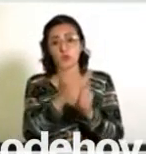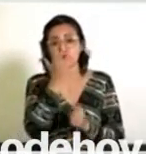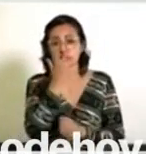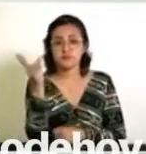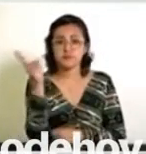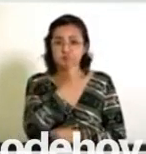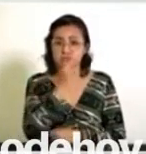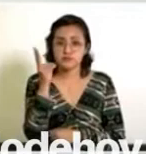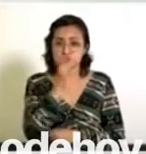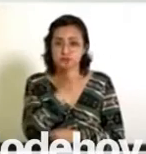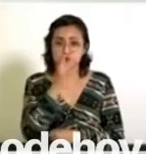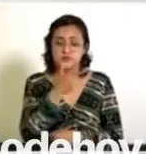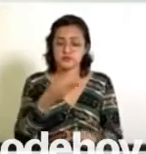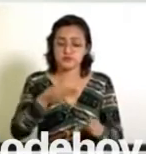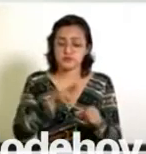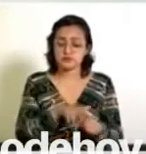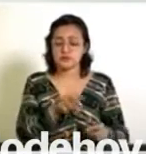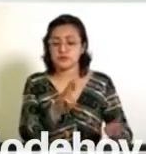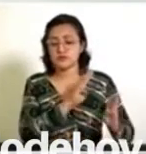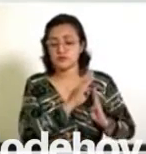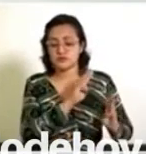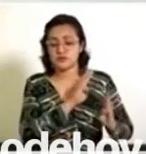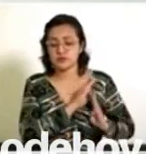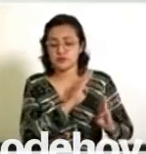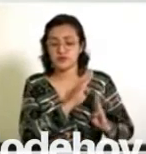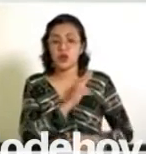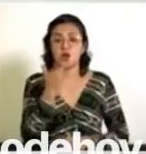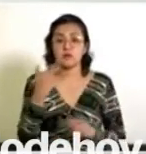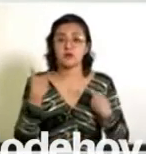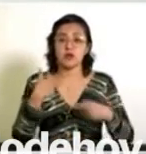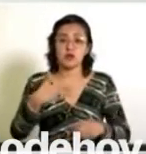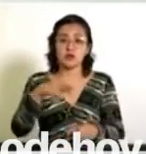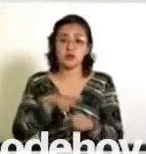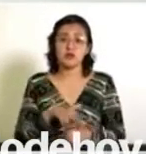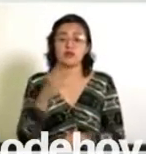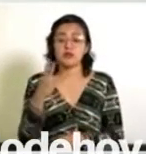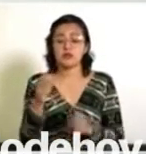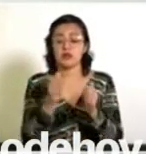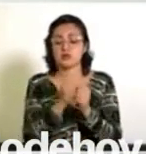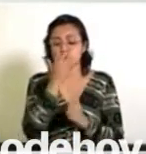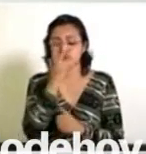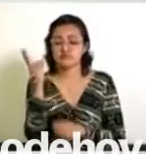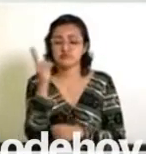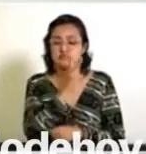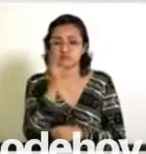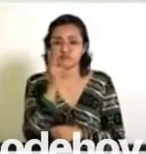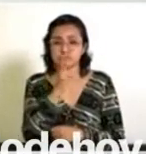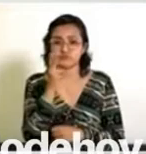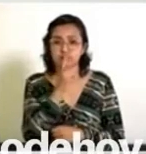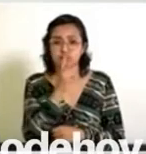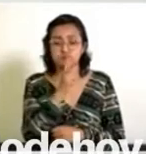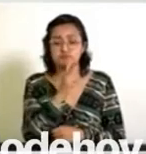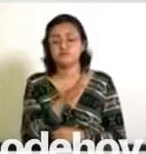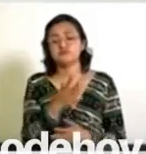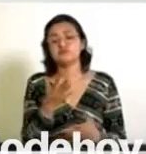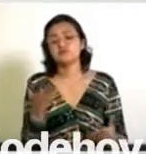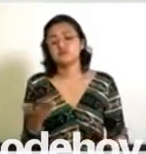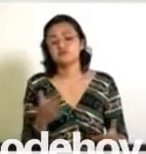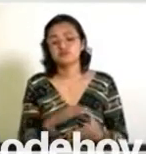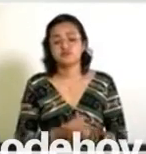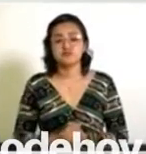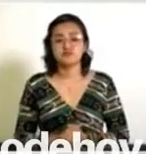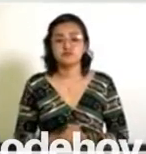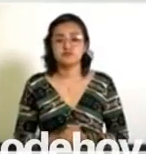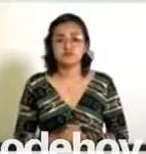ventilación mecánica. Hospital Militar Regional, 8 pacientes, 3 con ventilación asistida.